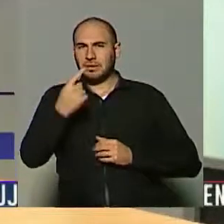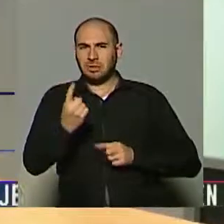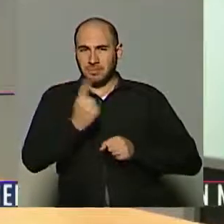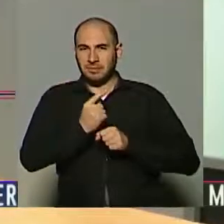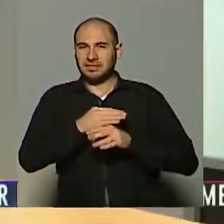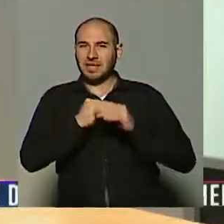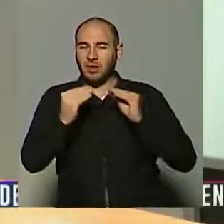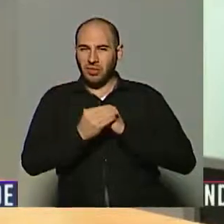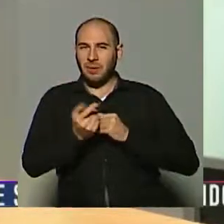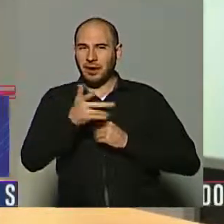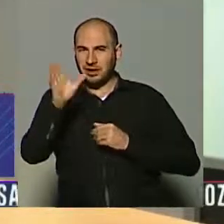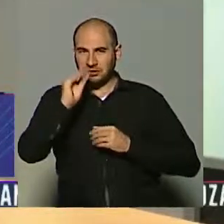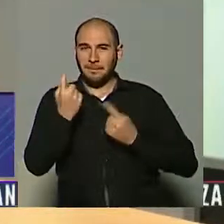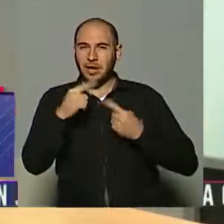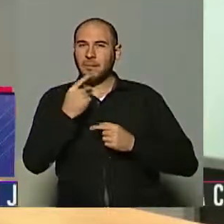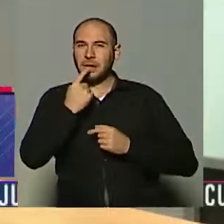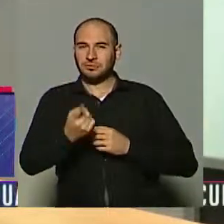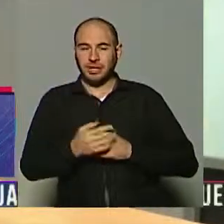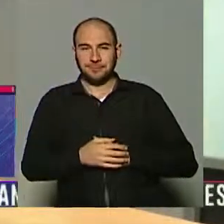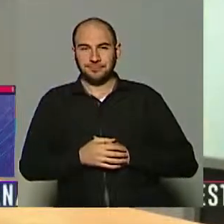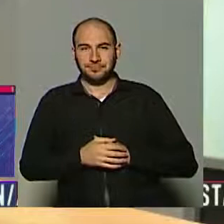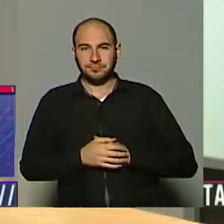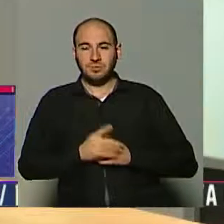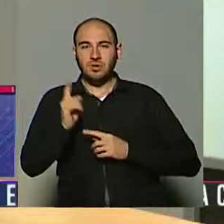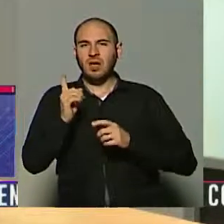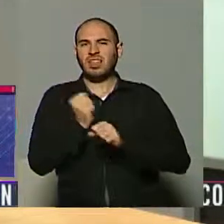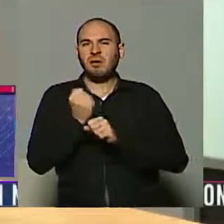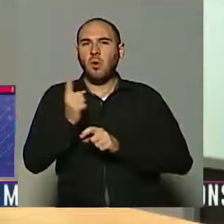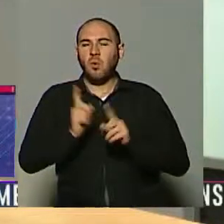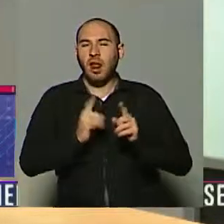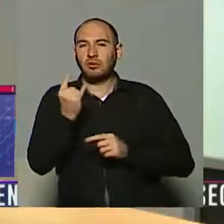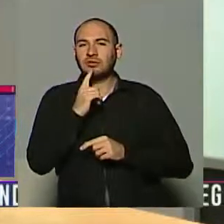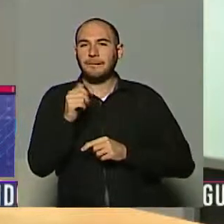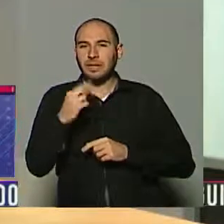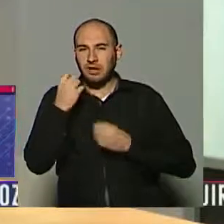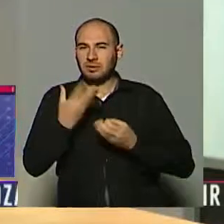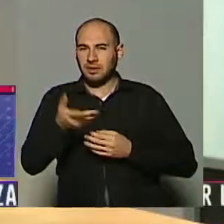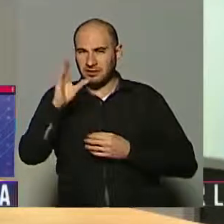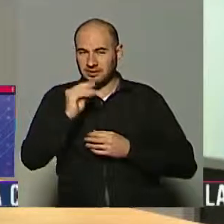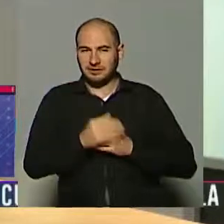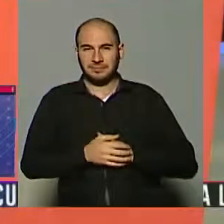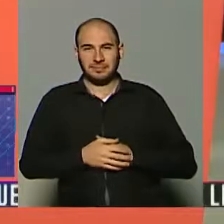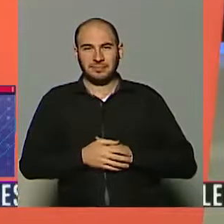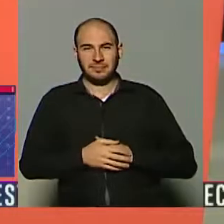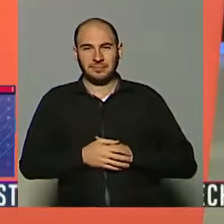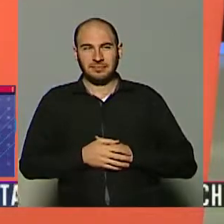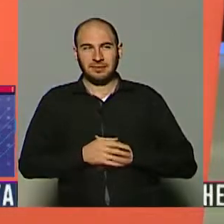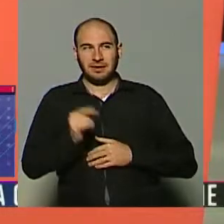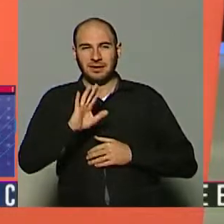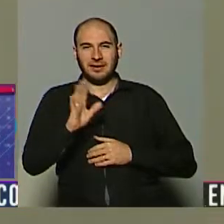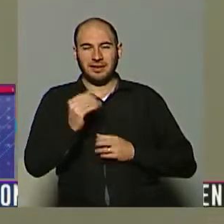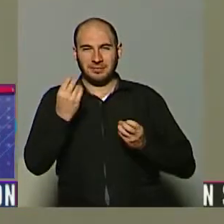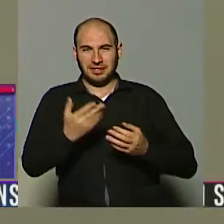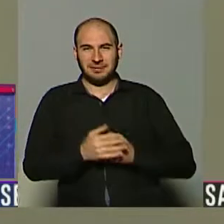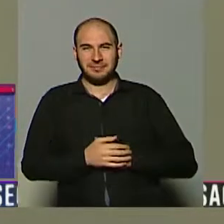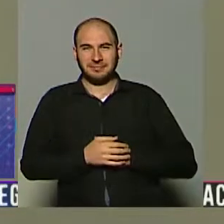lo vamos a saludar, le vamos a decir buenas noches, pero le vamos a preguntar cuál es la tarea de UTAPI. ¿Qué tal? Buenas noches, Leandro, ¿cómo estás? Hola, ¿qué tal?